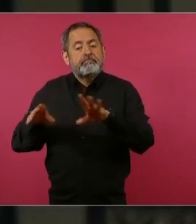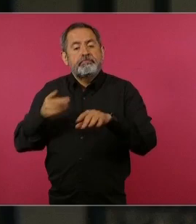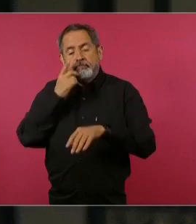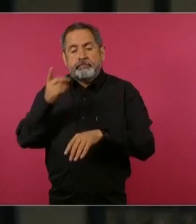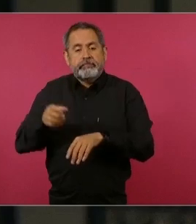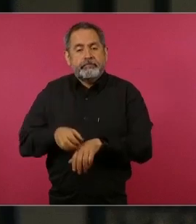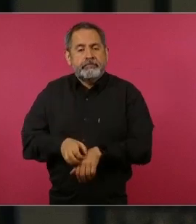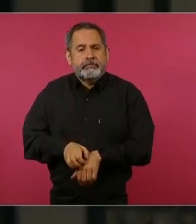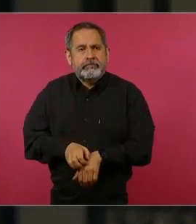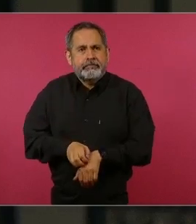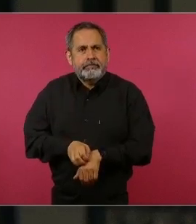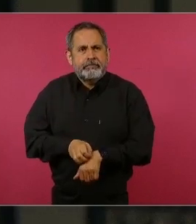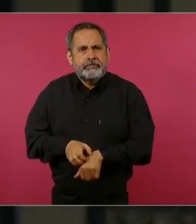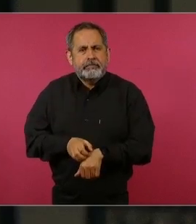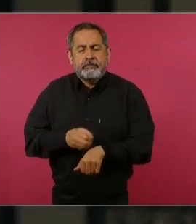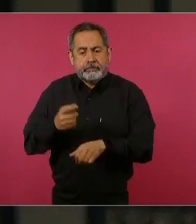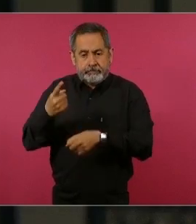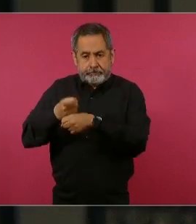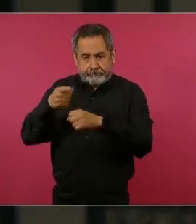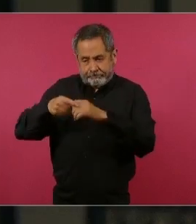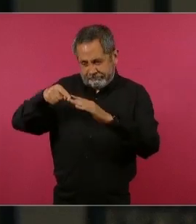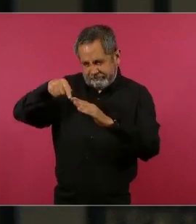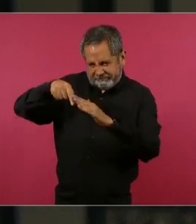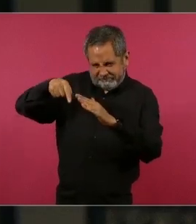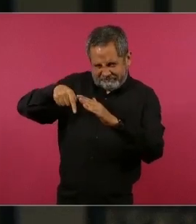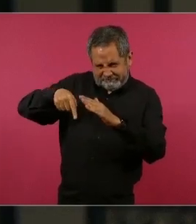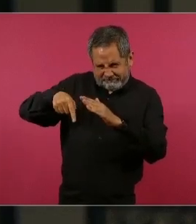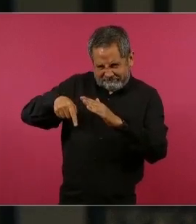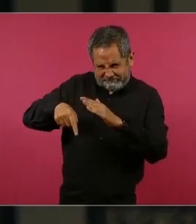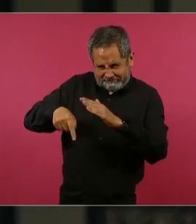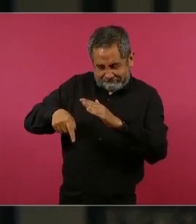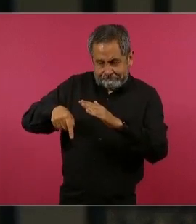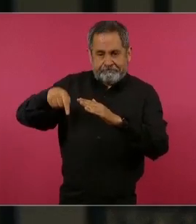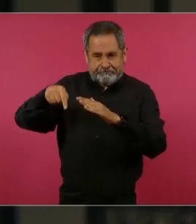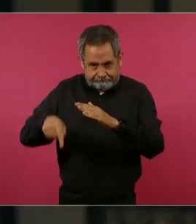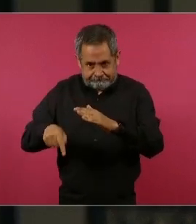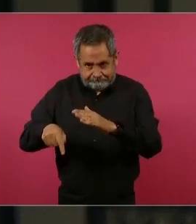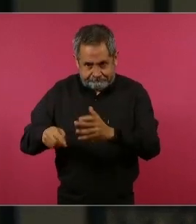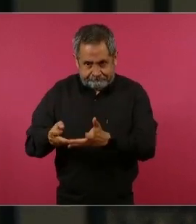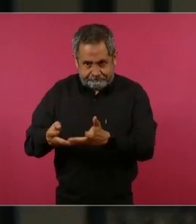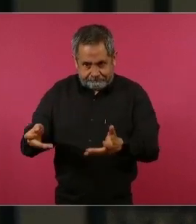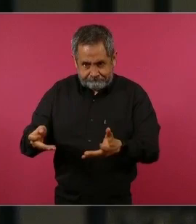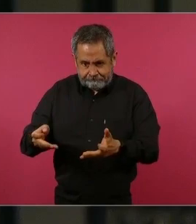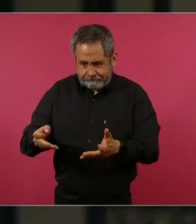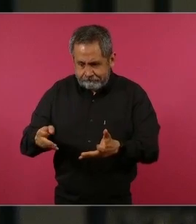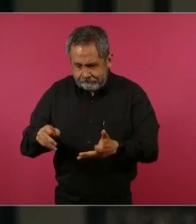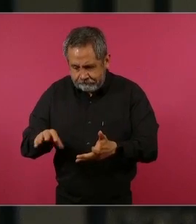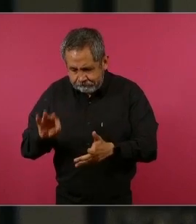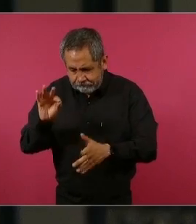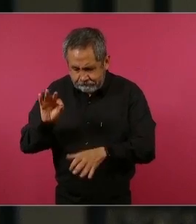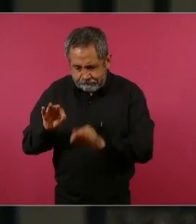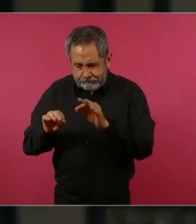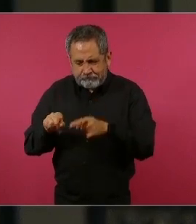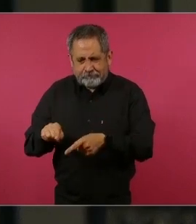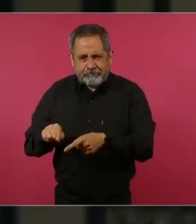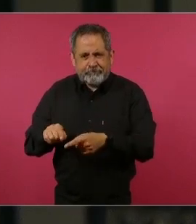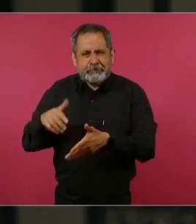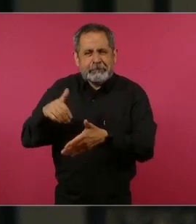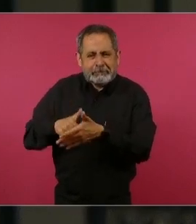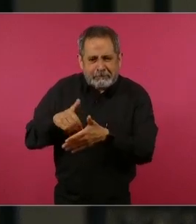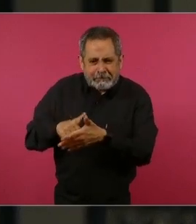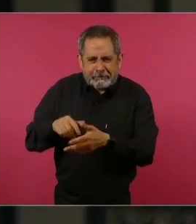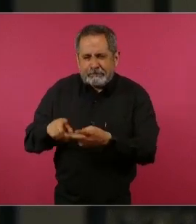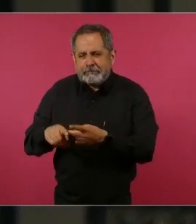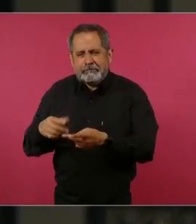primero se llegó a una zona donde se encontraron restos inorgánicos, bolsas de